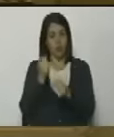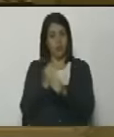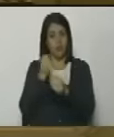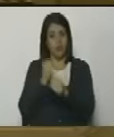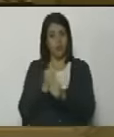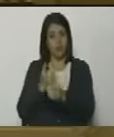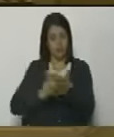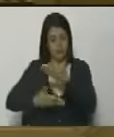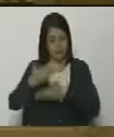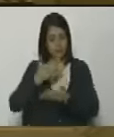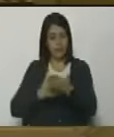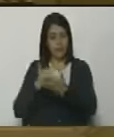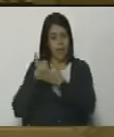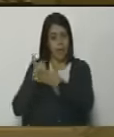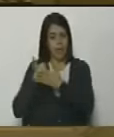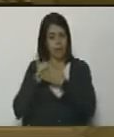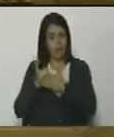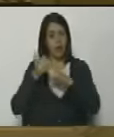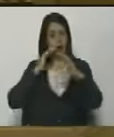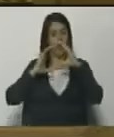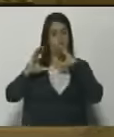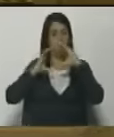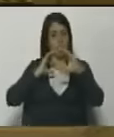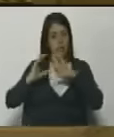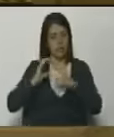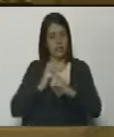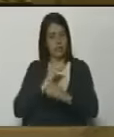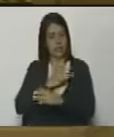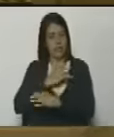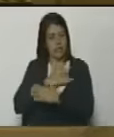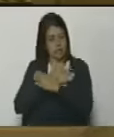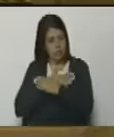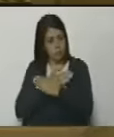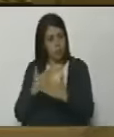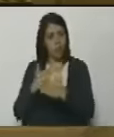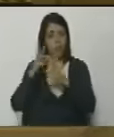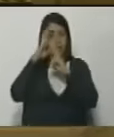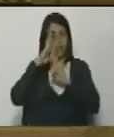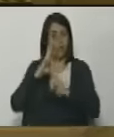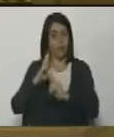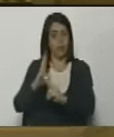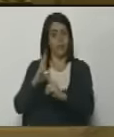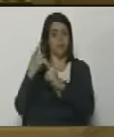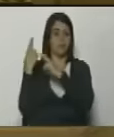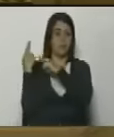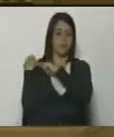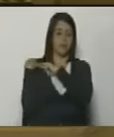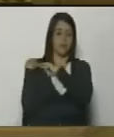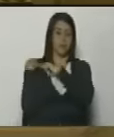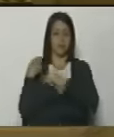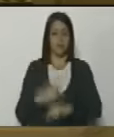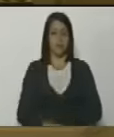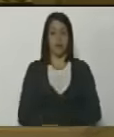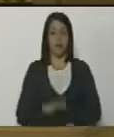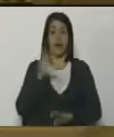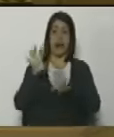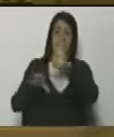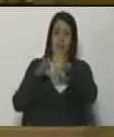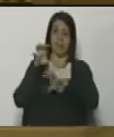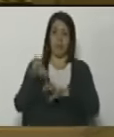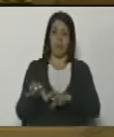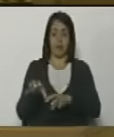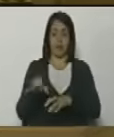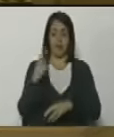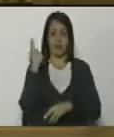la solidaridad, la comunicación, la empatía, el respeto y la responsabilidad. Los animales